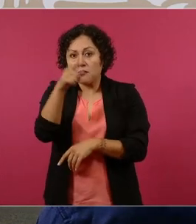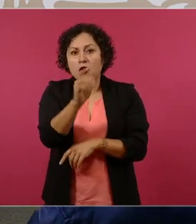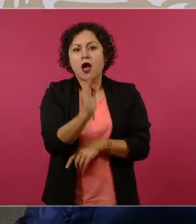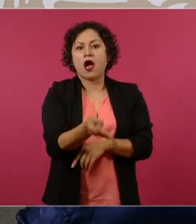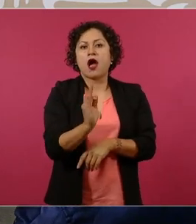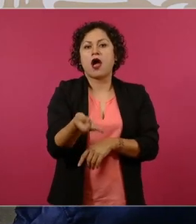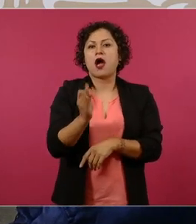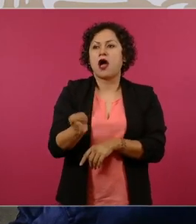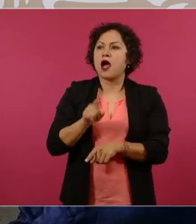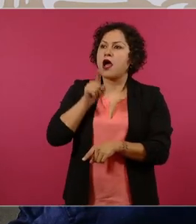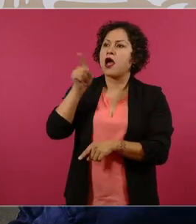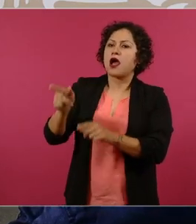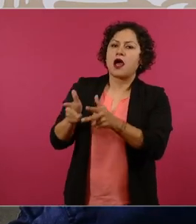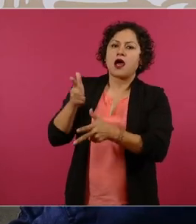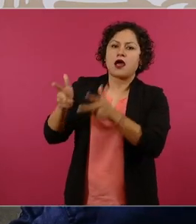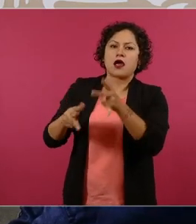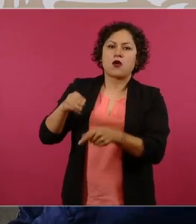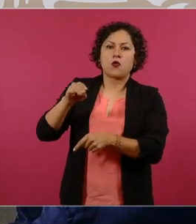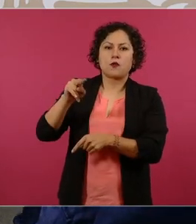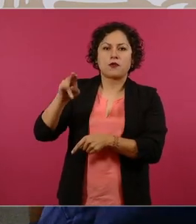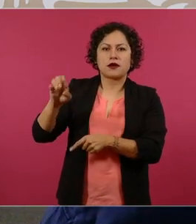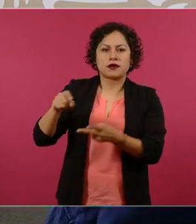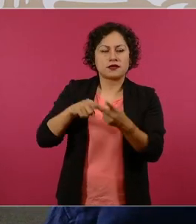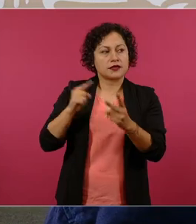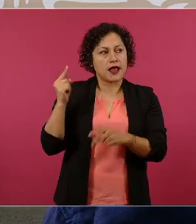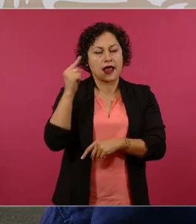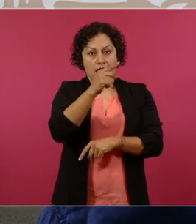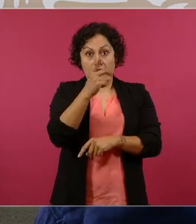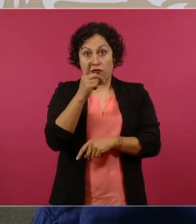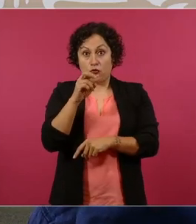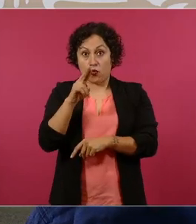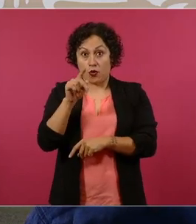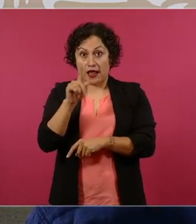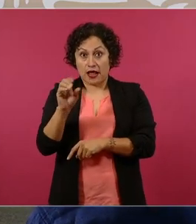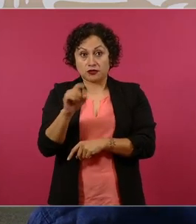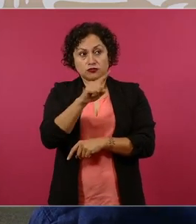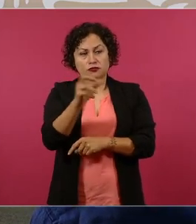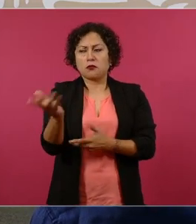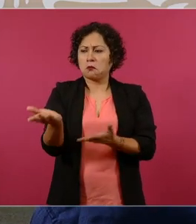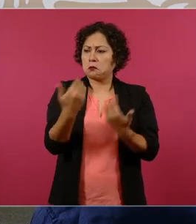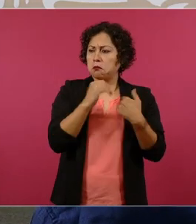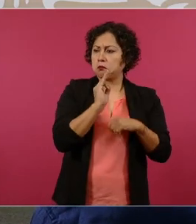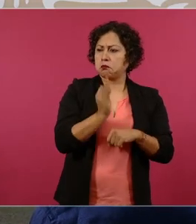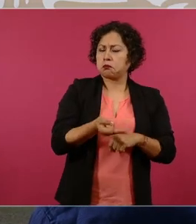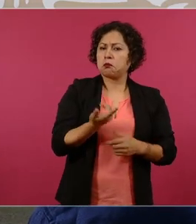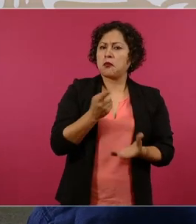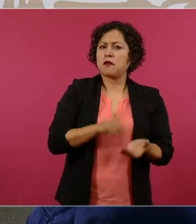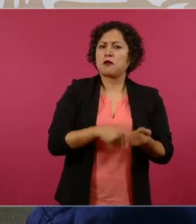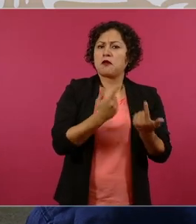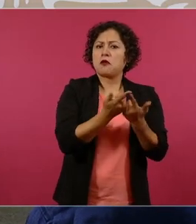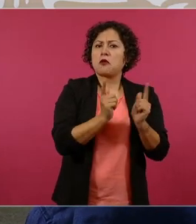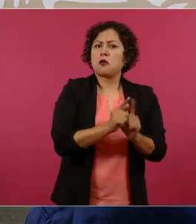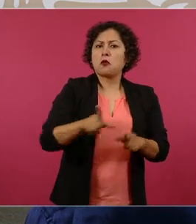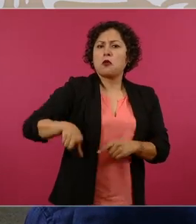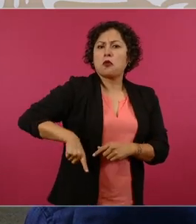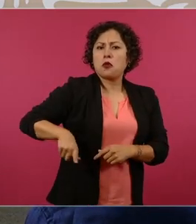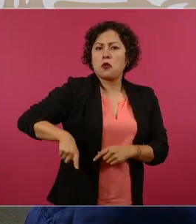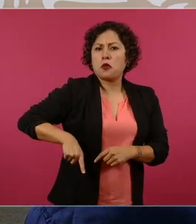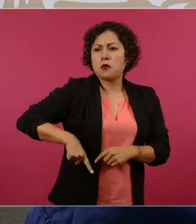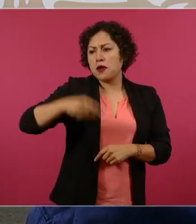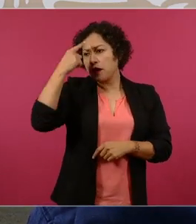tren de uris durazo les está dando cabida en su gobierno para que hagan Esta obra para que me